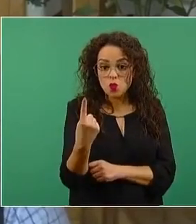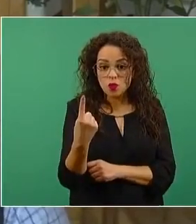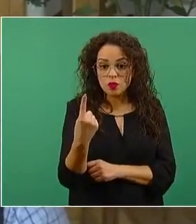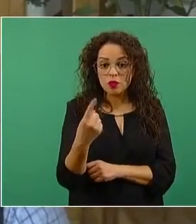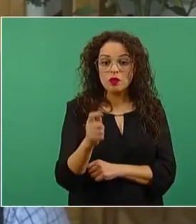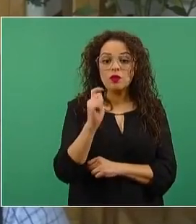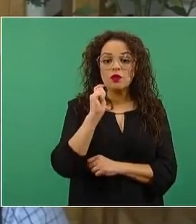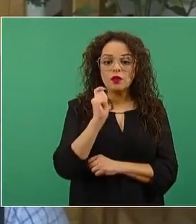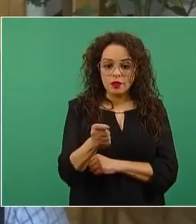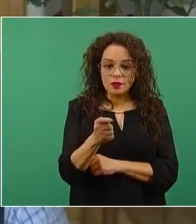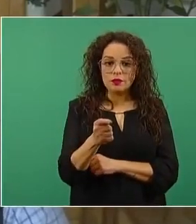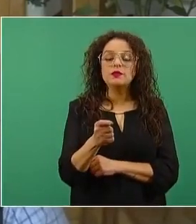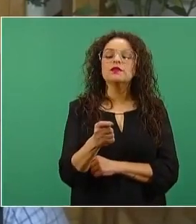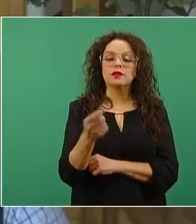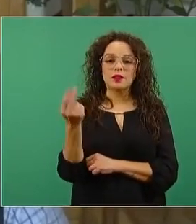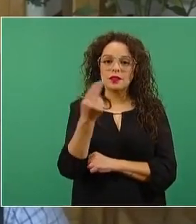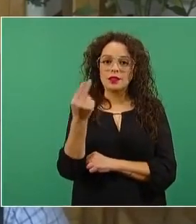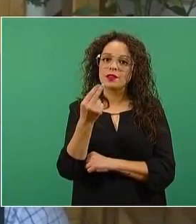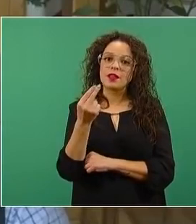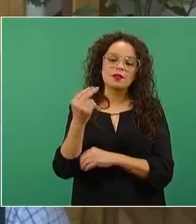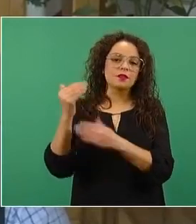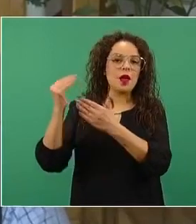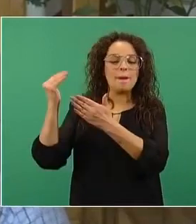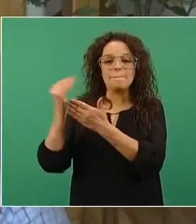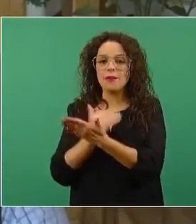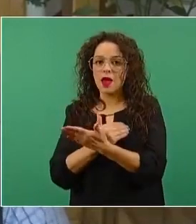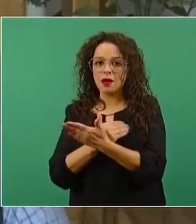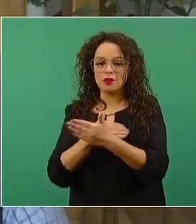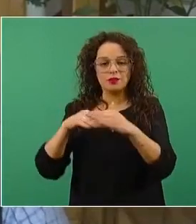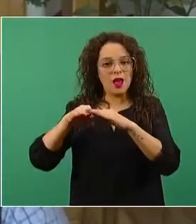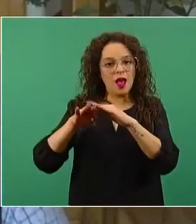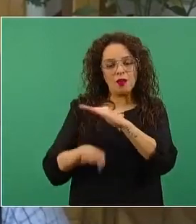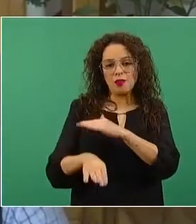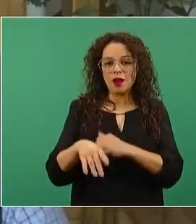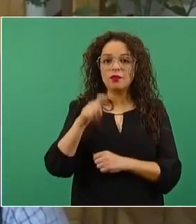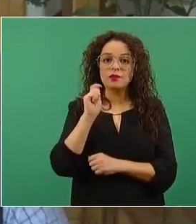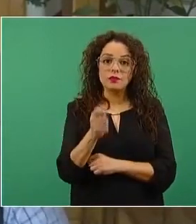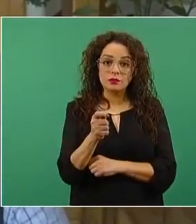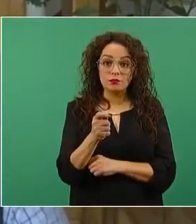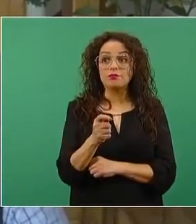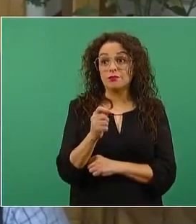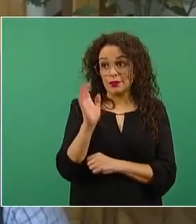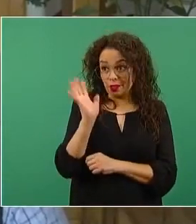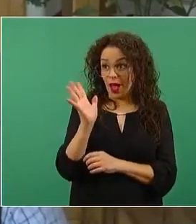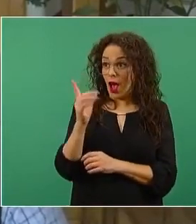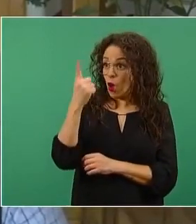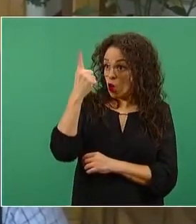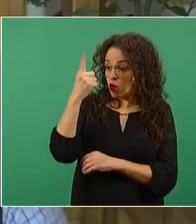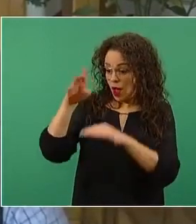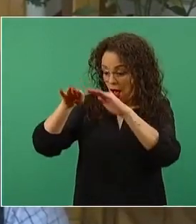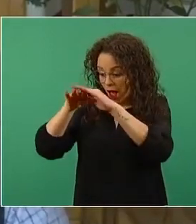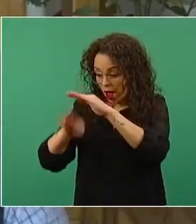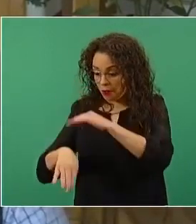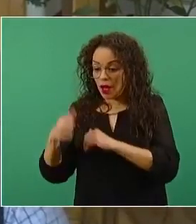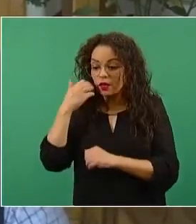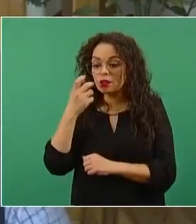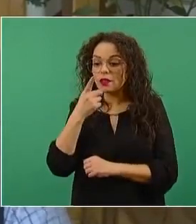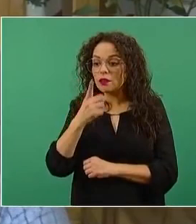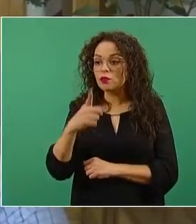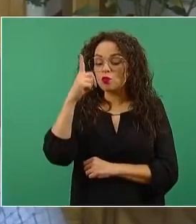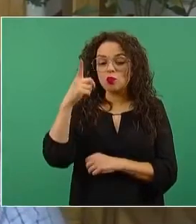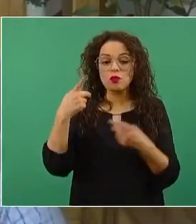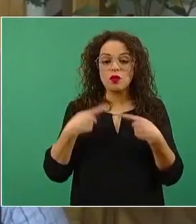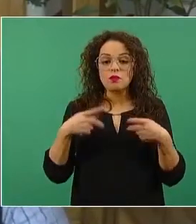se quiere tener por debajo como tal, ¿no? Pensando que si estamos por debajo de 1, quiere decir que una persona no